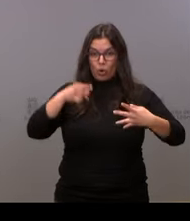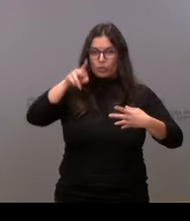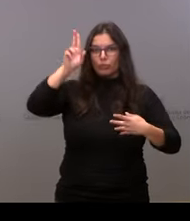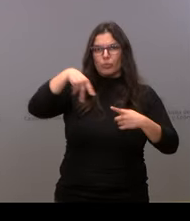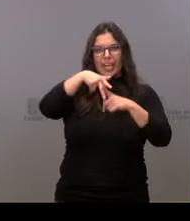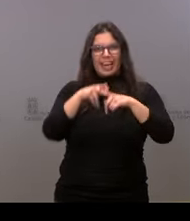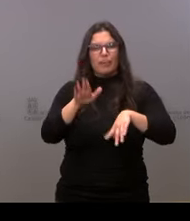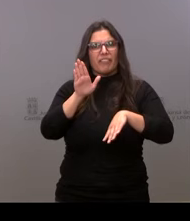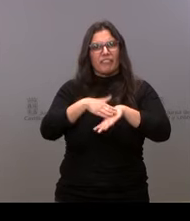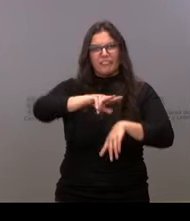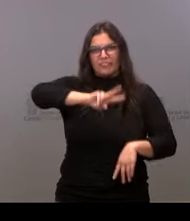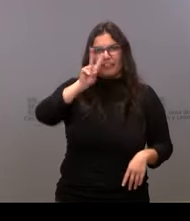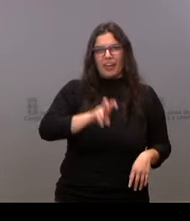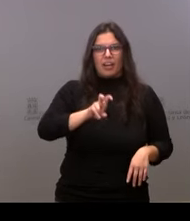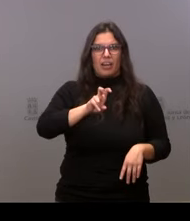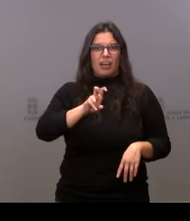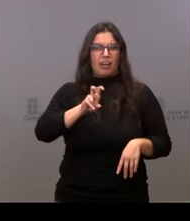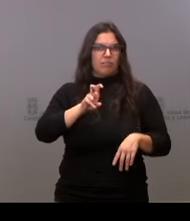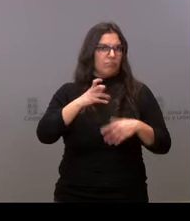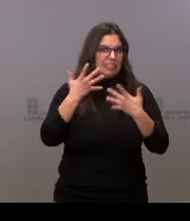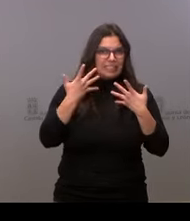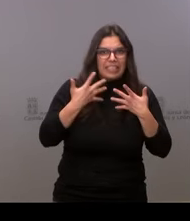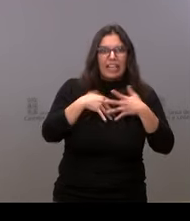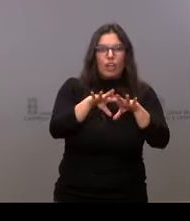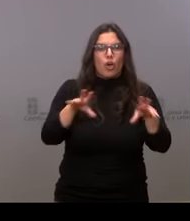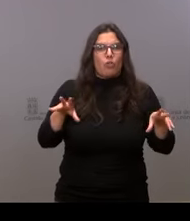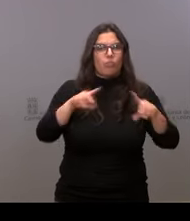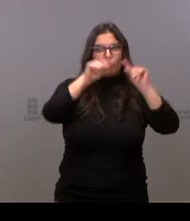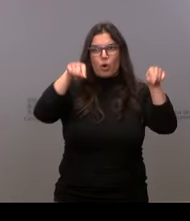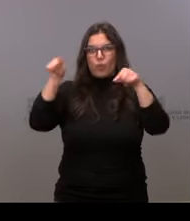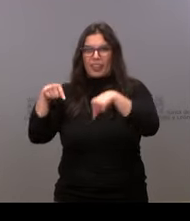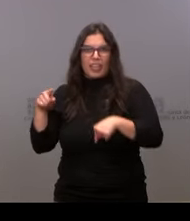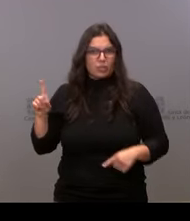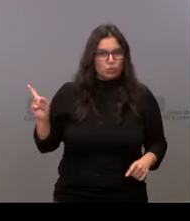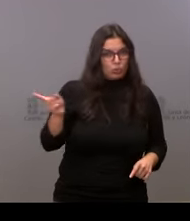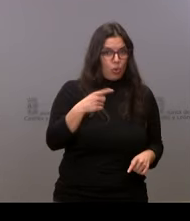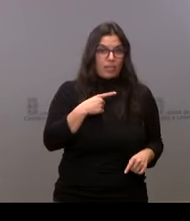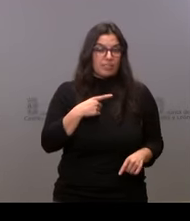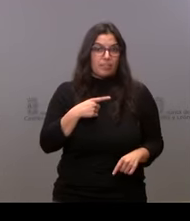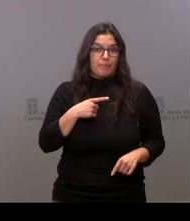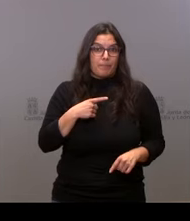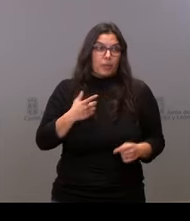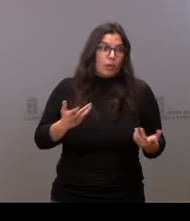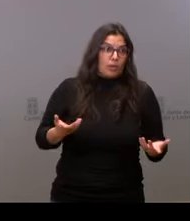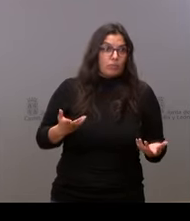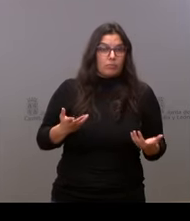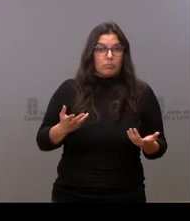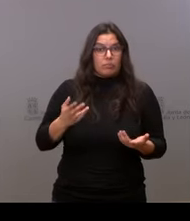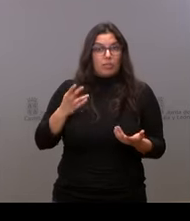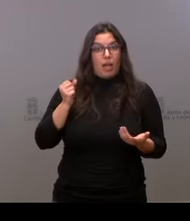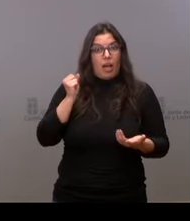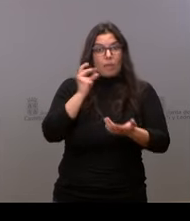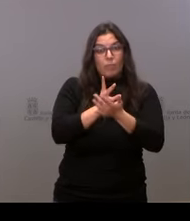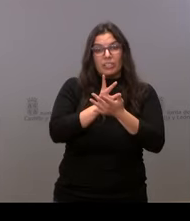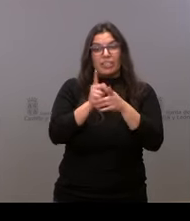la integración de todas las provincias y que bueno pues apostar por esa cohesión